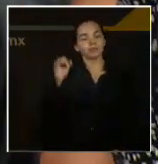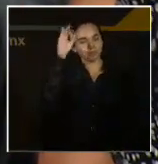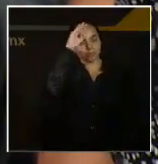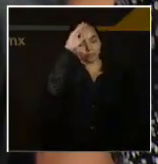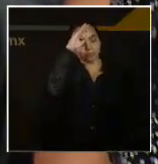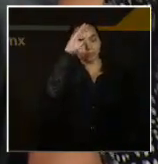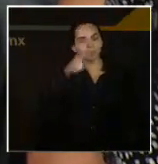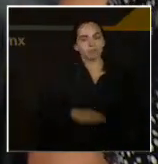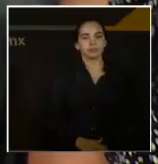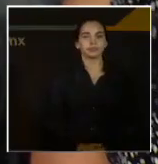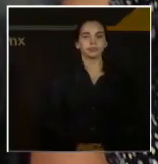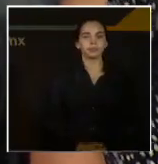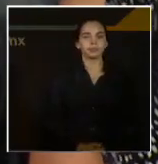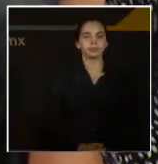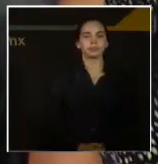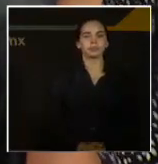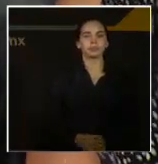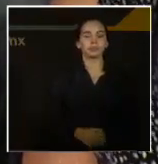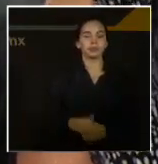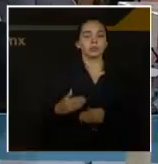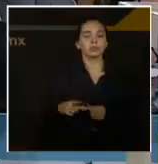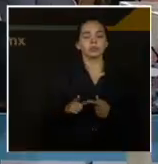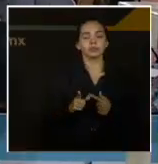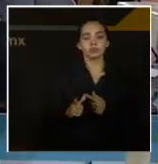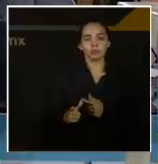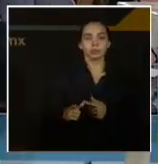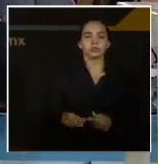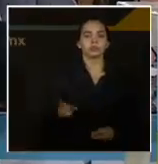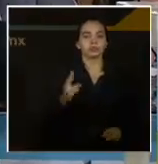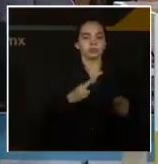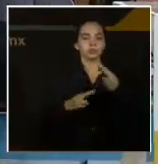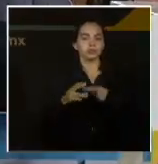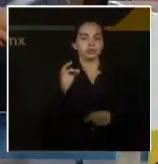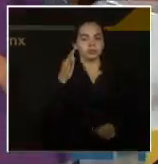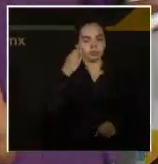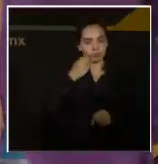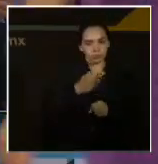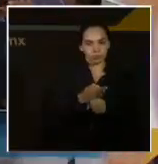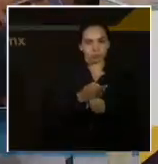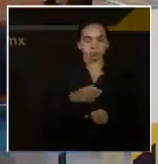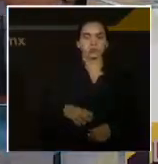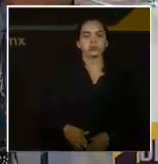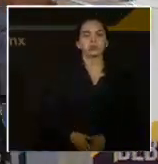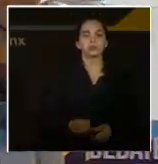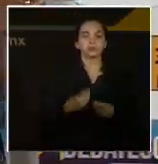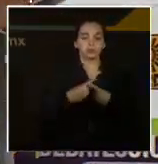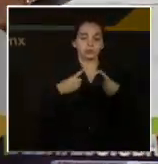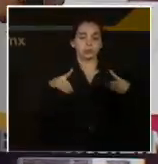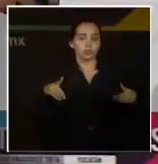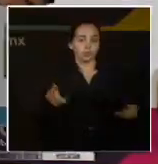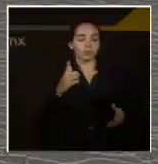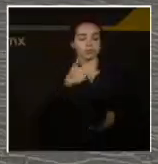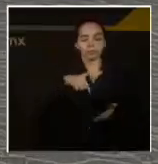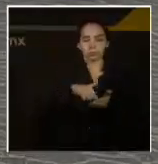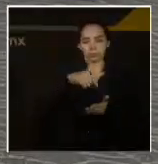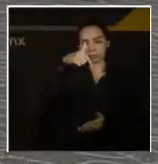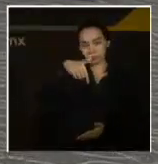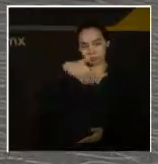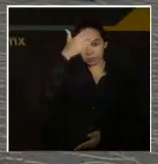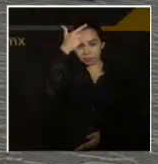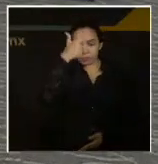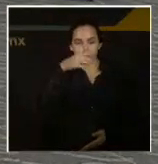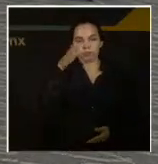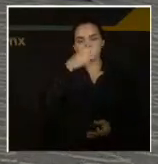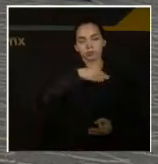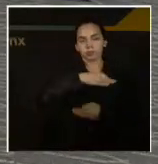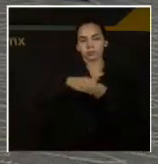inteligente. Vamos también nosotros a caminar, ¿te parece bien? Yo creo te dejamos que sí. Un ratito, colega, okay. Porque vamos a estar en diferentes escenarios esta noche para que todos puedan